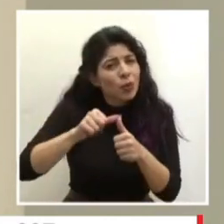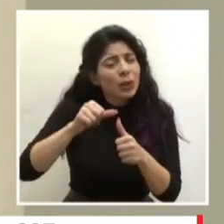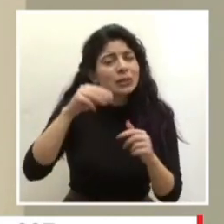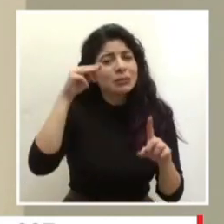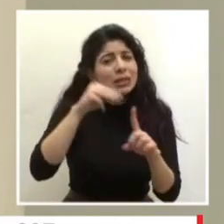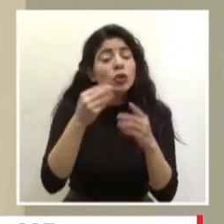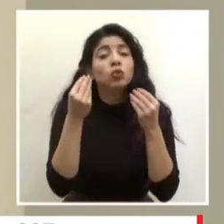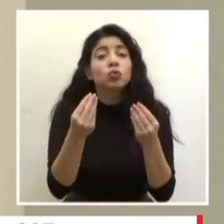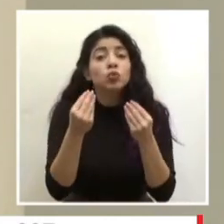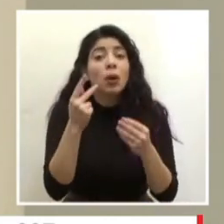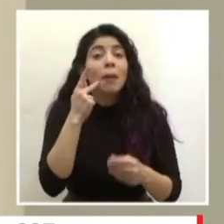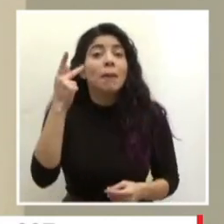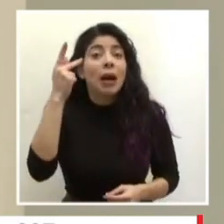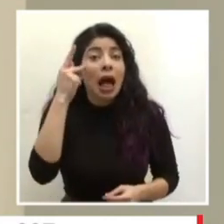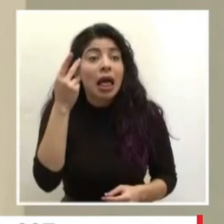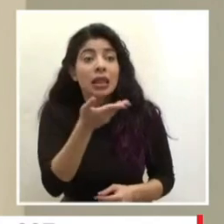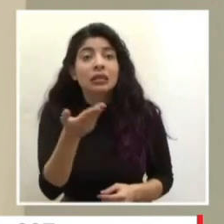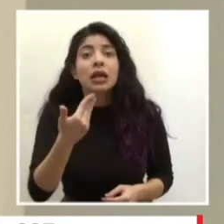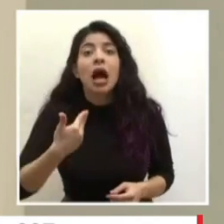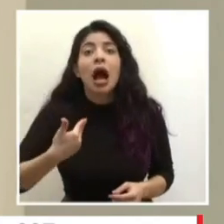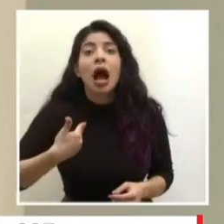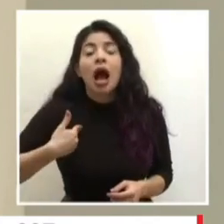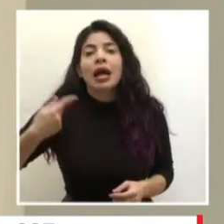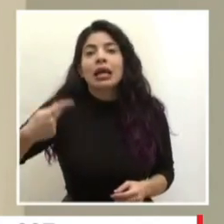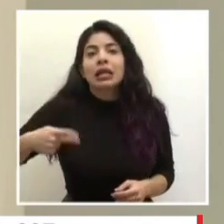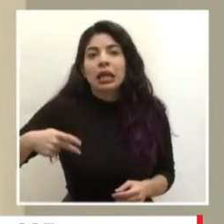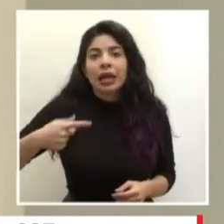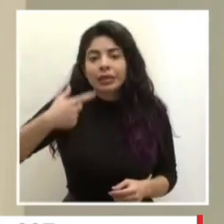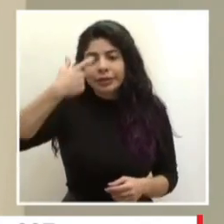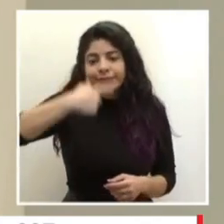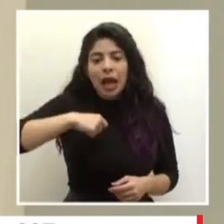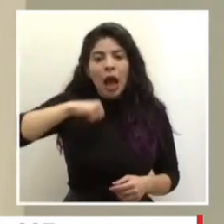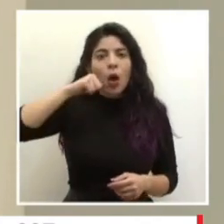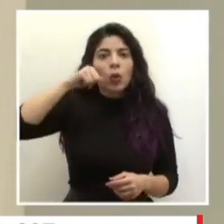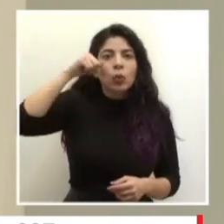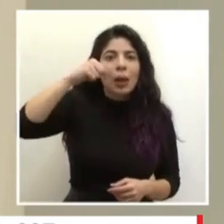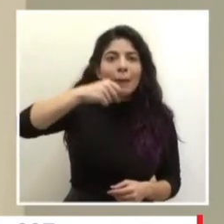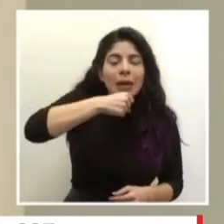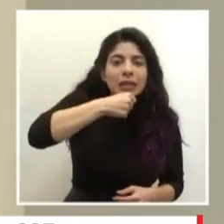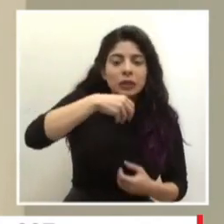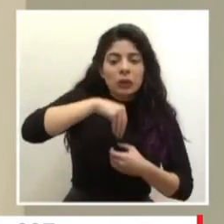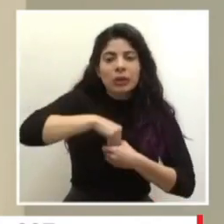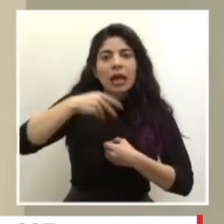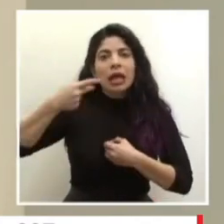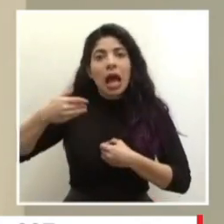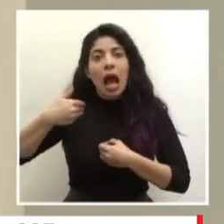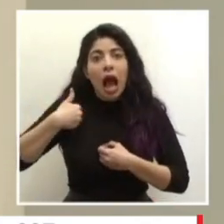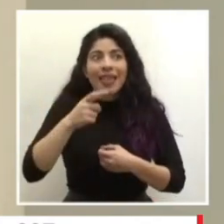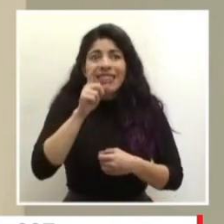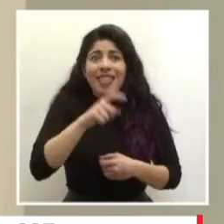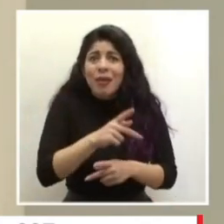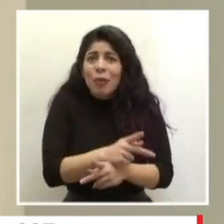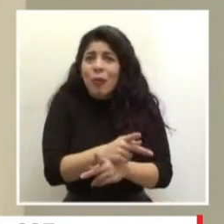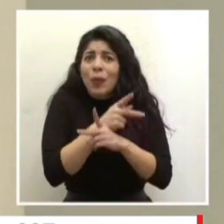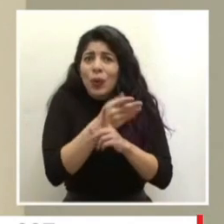muchos padres también tienen factores de riesgo, son personas adultas mayores, tenemos que en ese momento protegerlos al